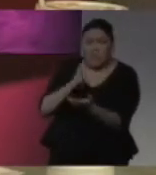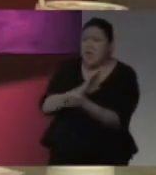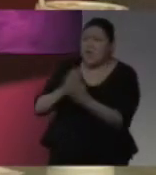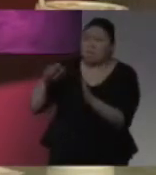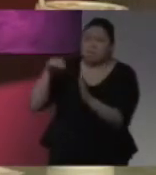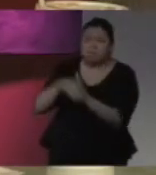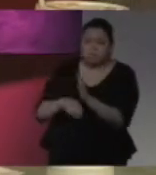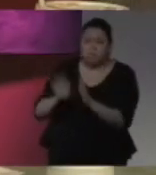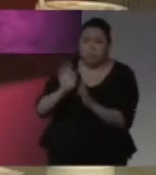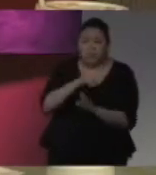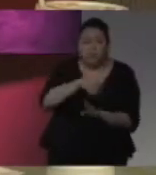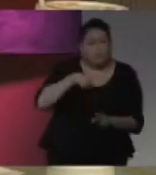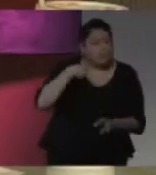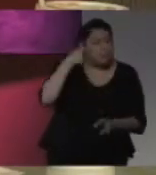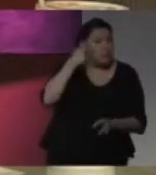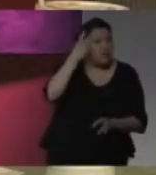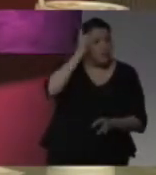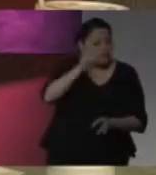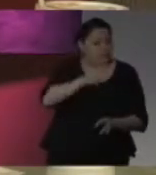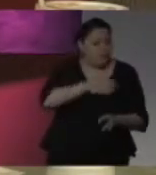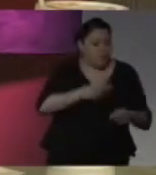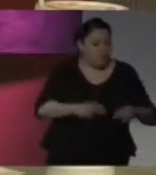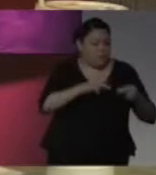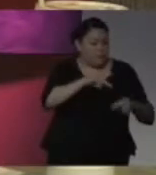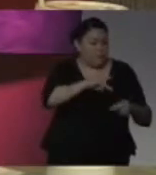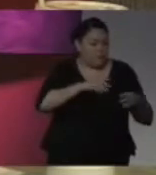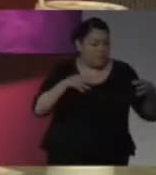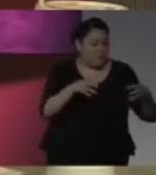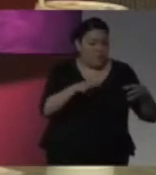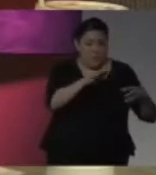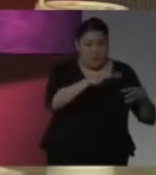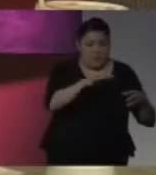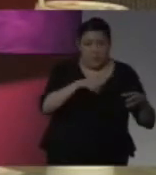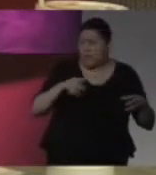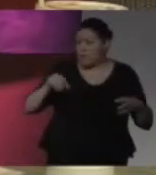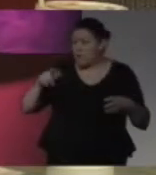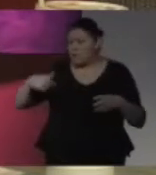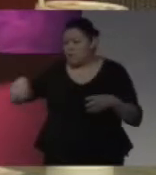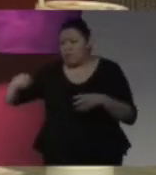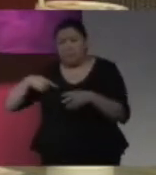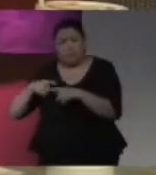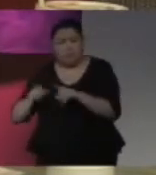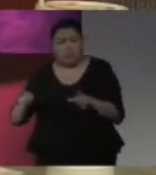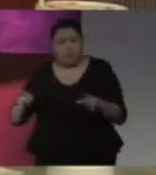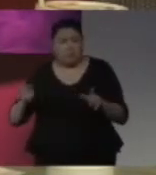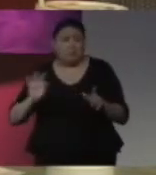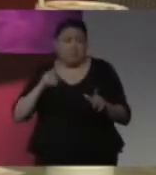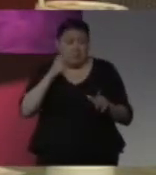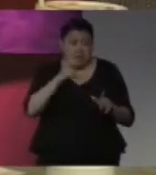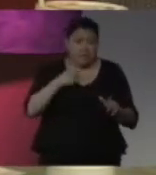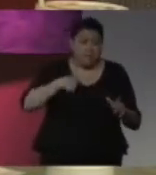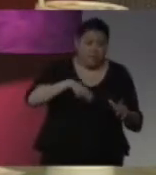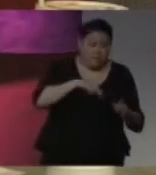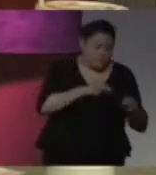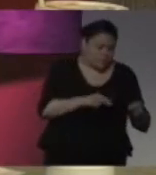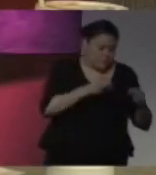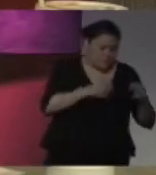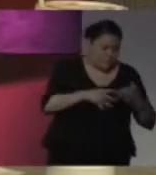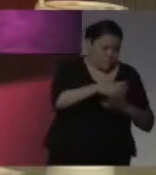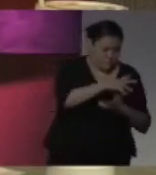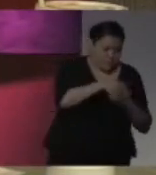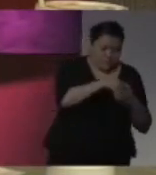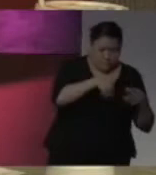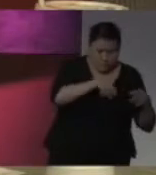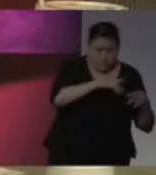única forma de propiedad, que es una manera, digamos, que creo yo que podría dialogar con gente que está aquí, y es como también dialogamos con